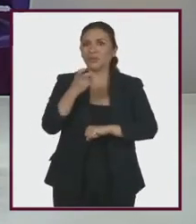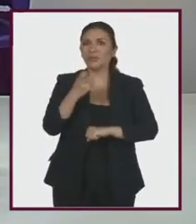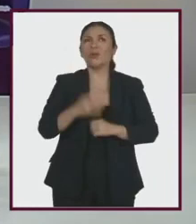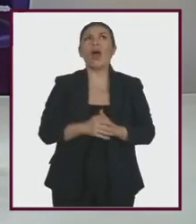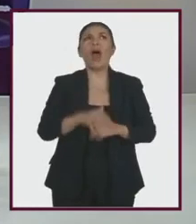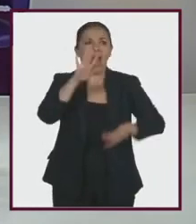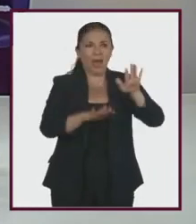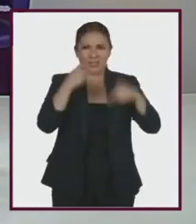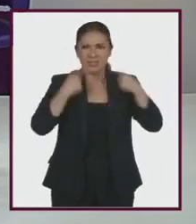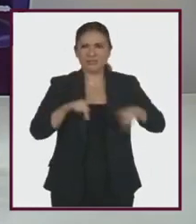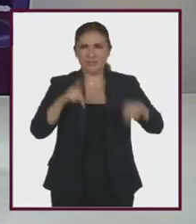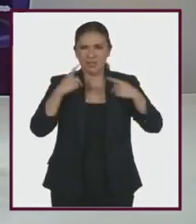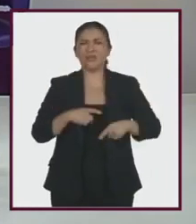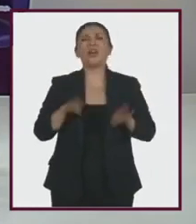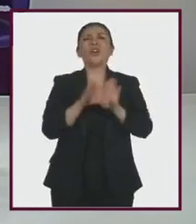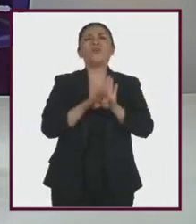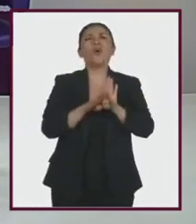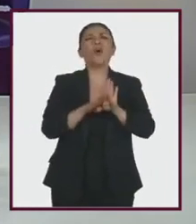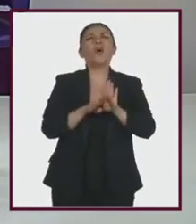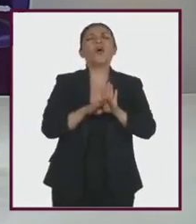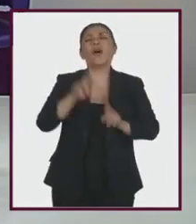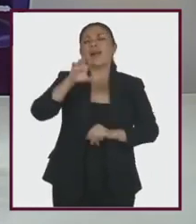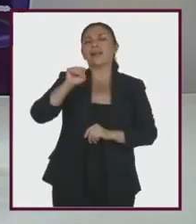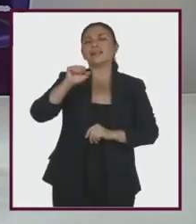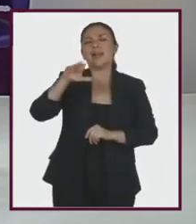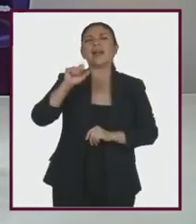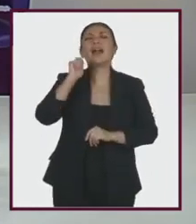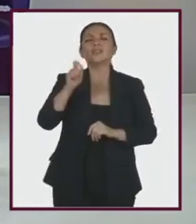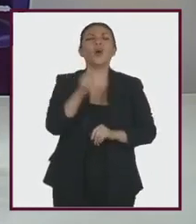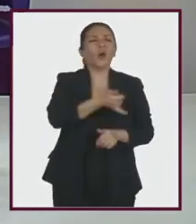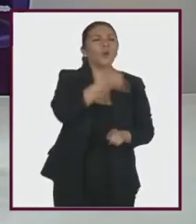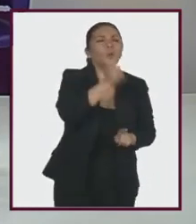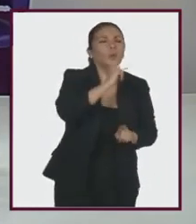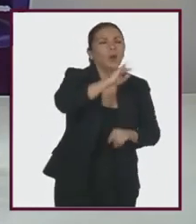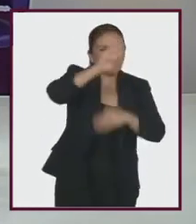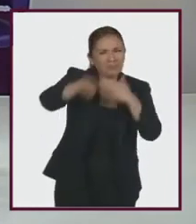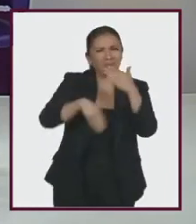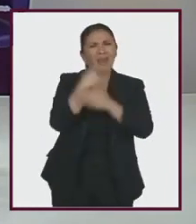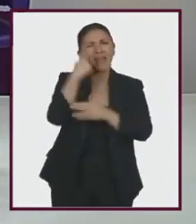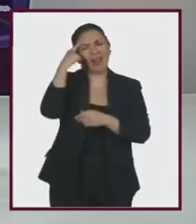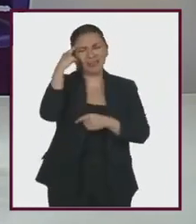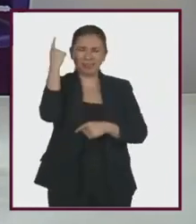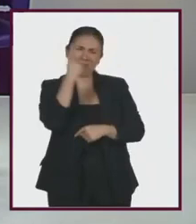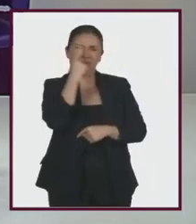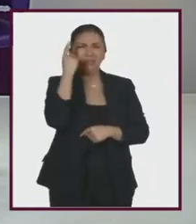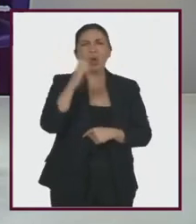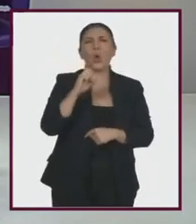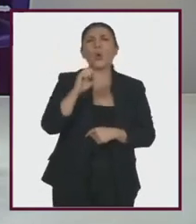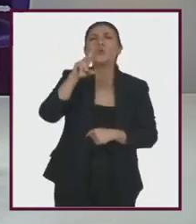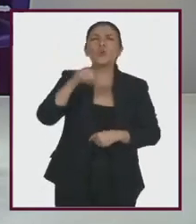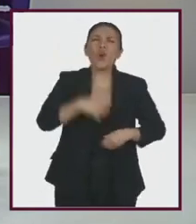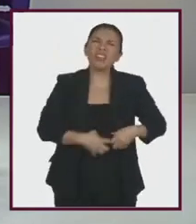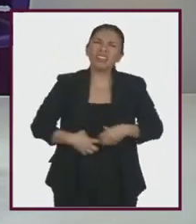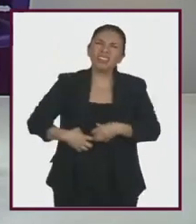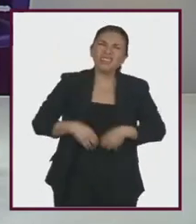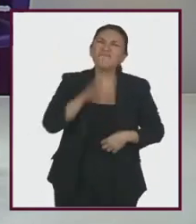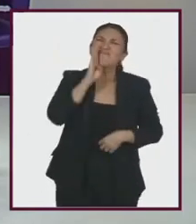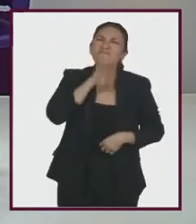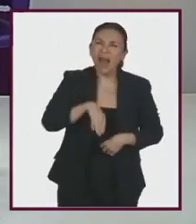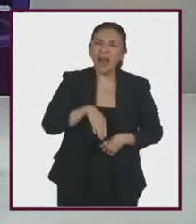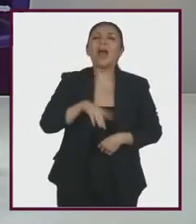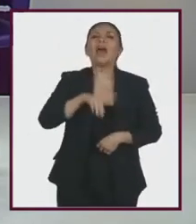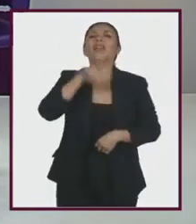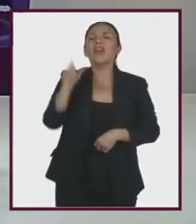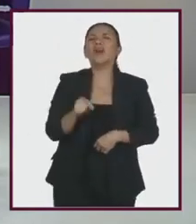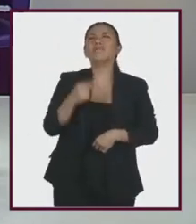personas que viven una resaca, claro, en un comparativo con el alcohol, es eso. Siguen tomando para no sentirse mal. Así es. Seguimos con las láminas,